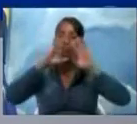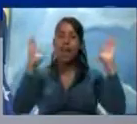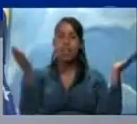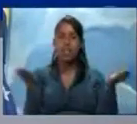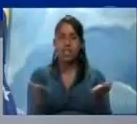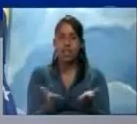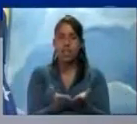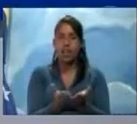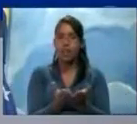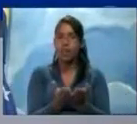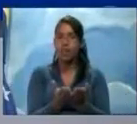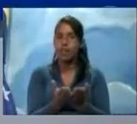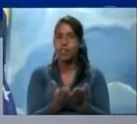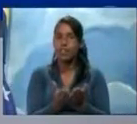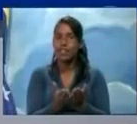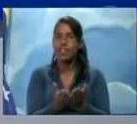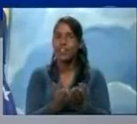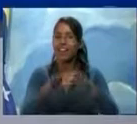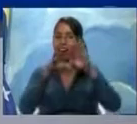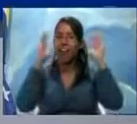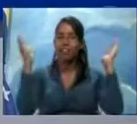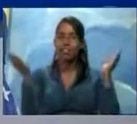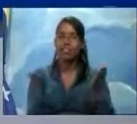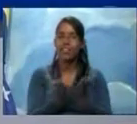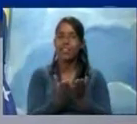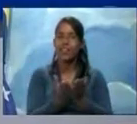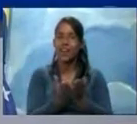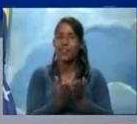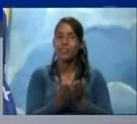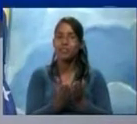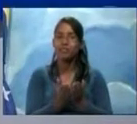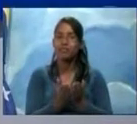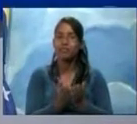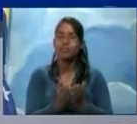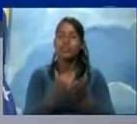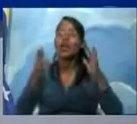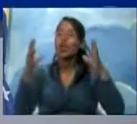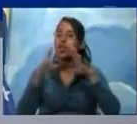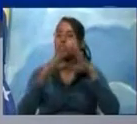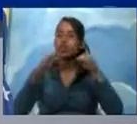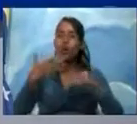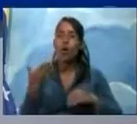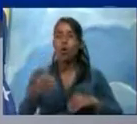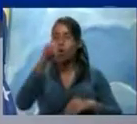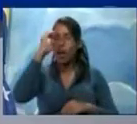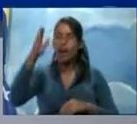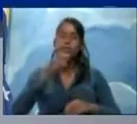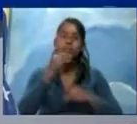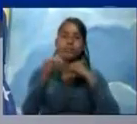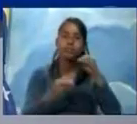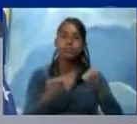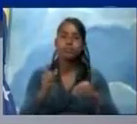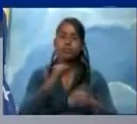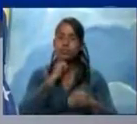En el cielo y en la tierra. En el cielo y en la tierra. Todo lo que Dios hace